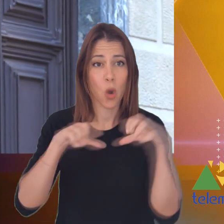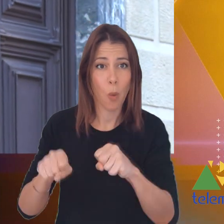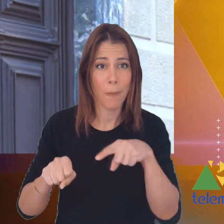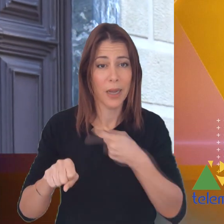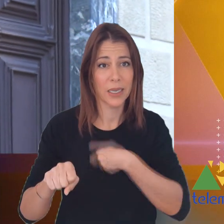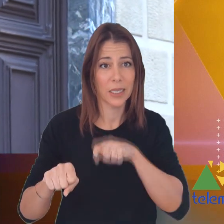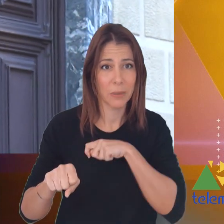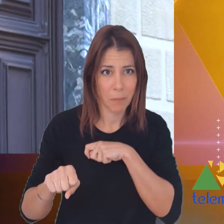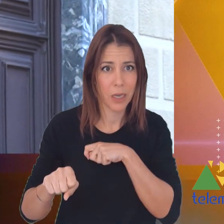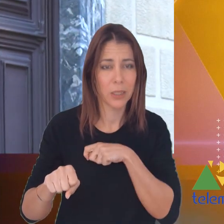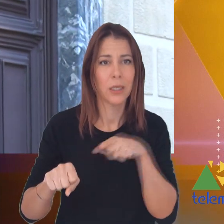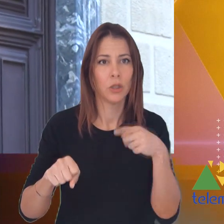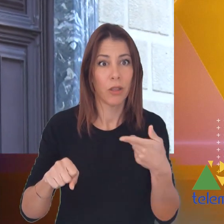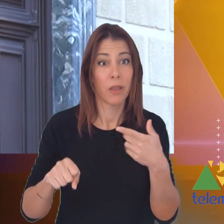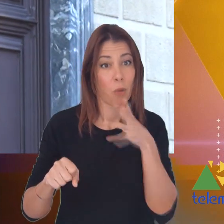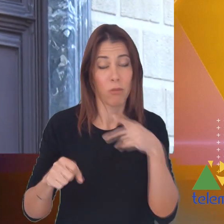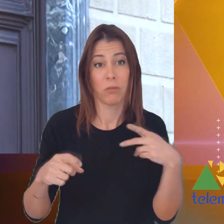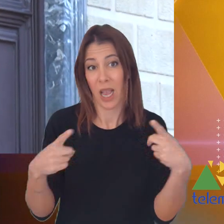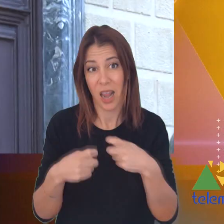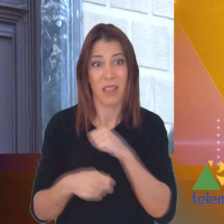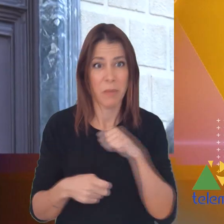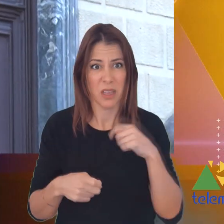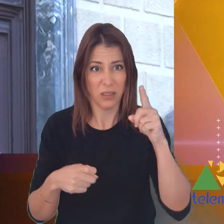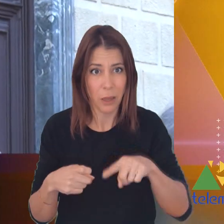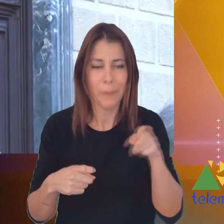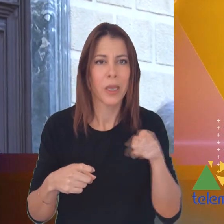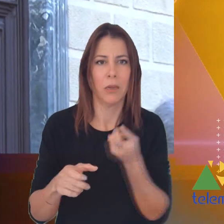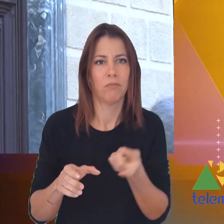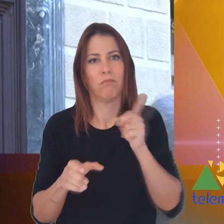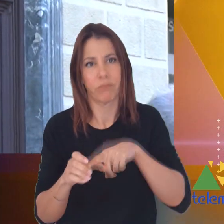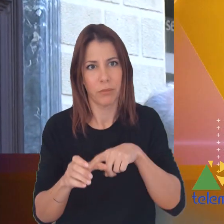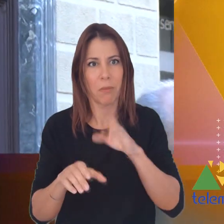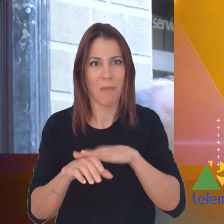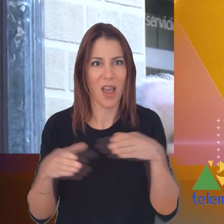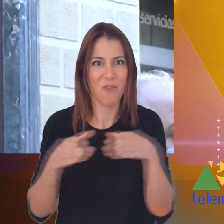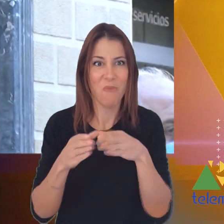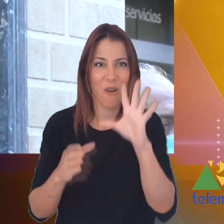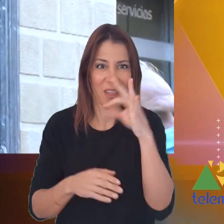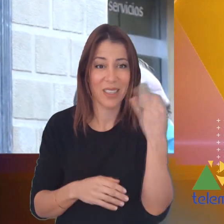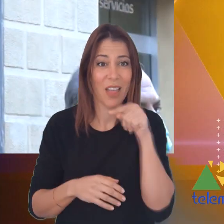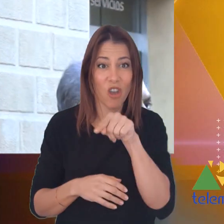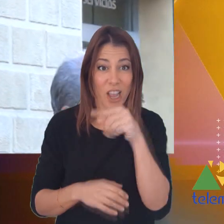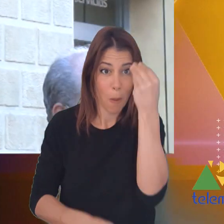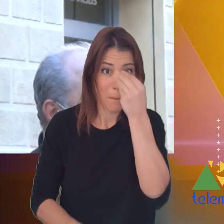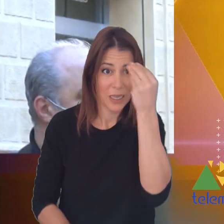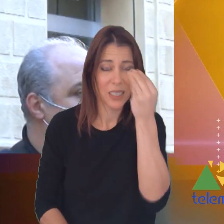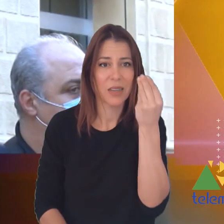España, empieza la guerra de independencia, se incorpora a los afrancesados, a aquellos que